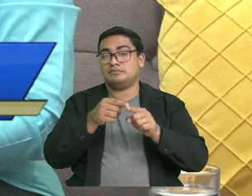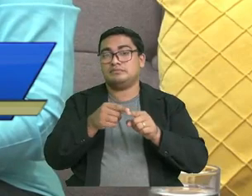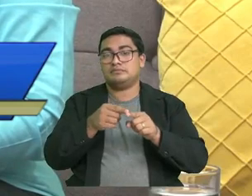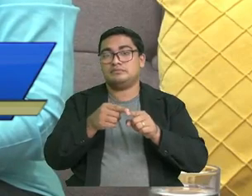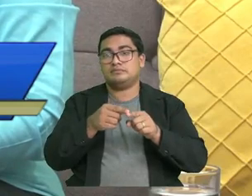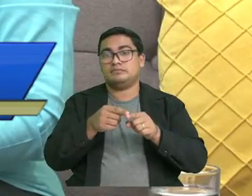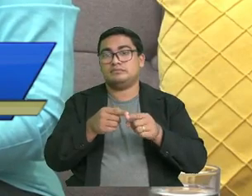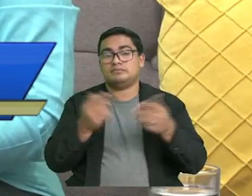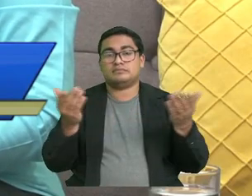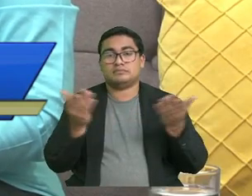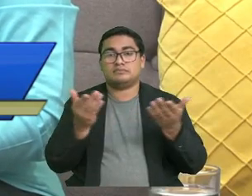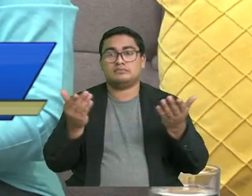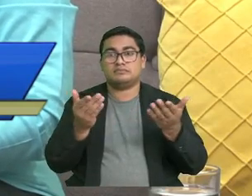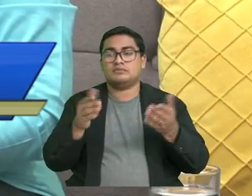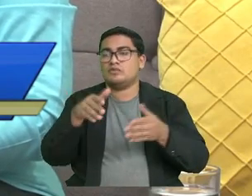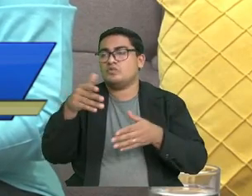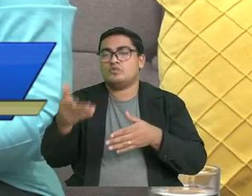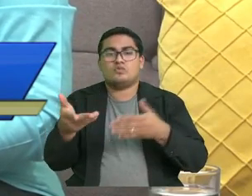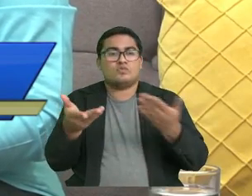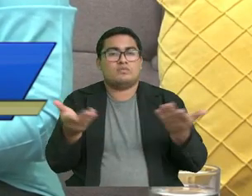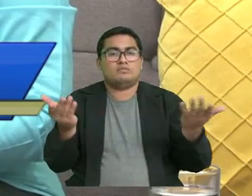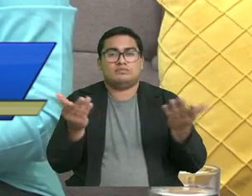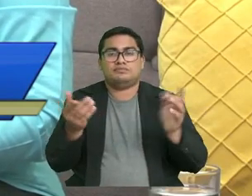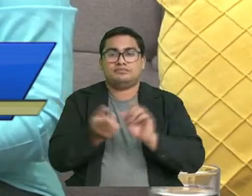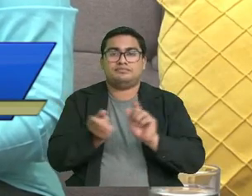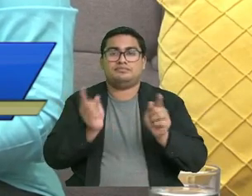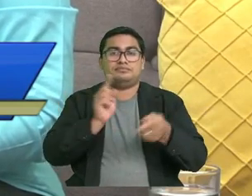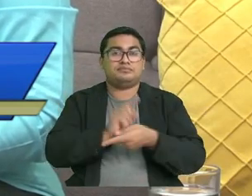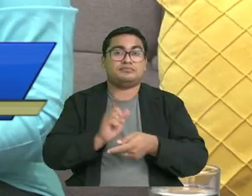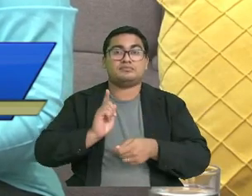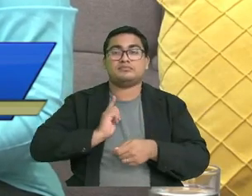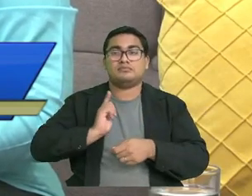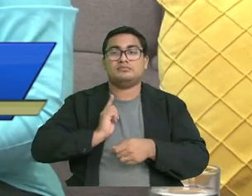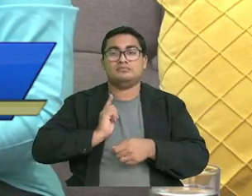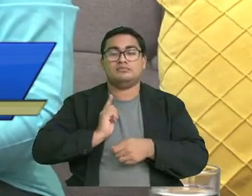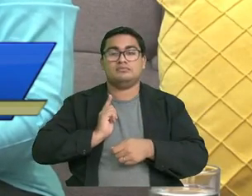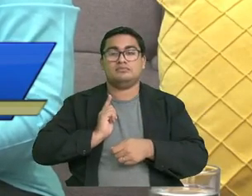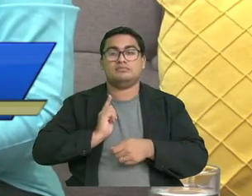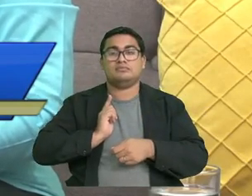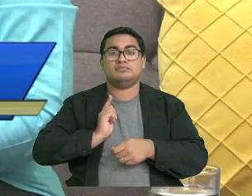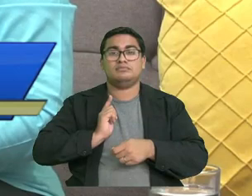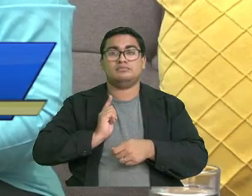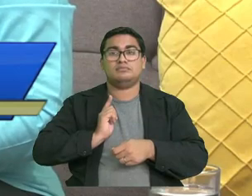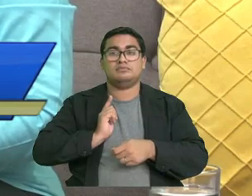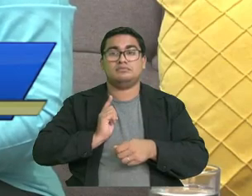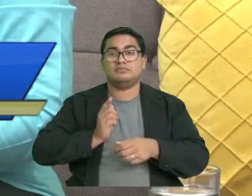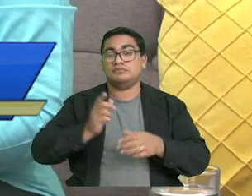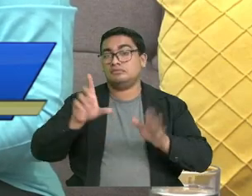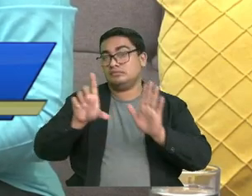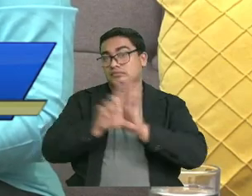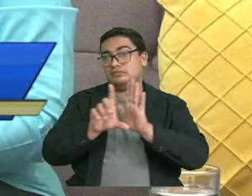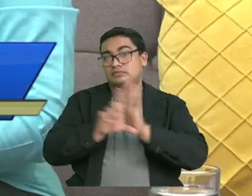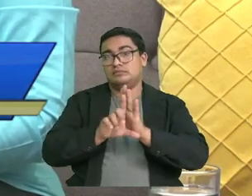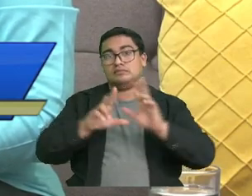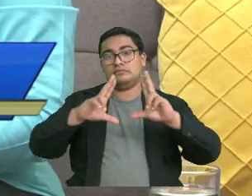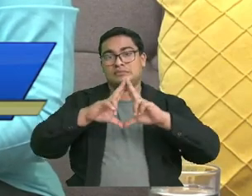de cuál es la evolución que va teniendo el marco jurídico y también